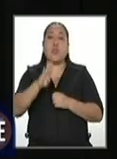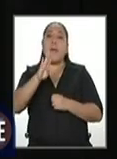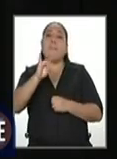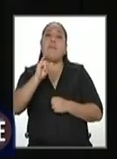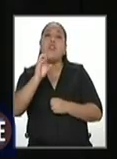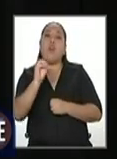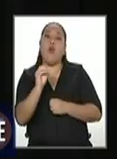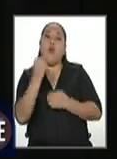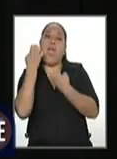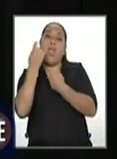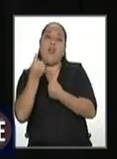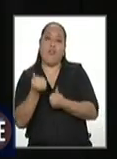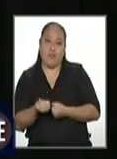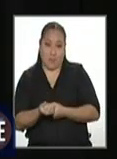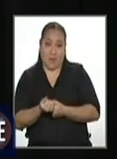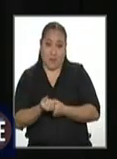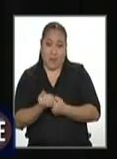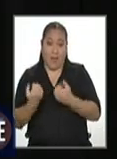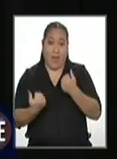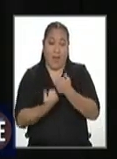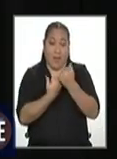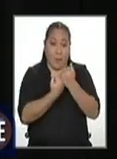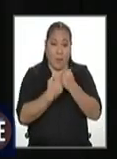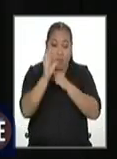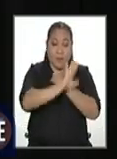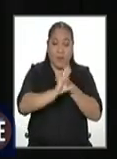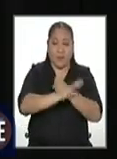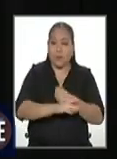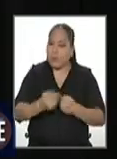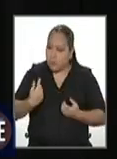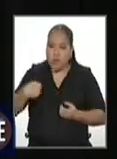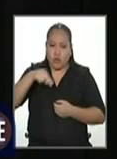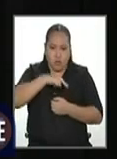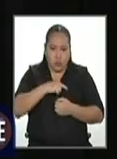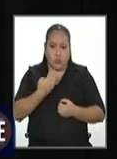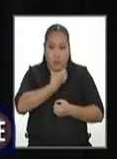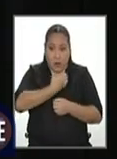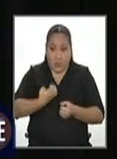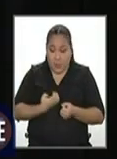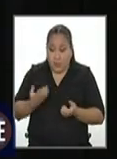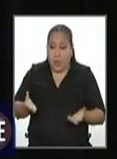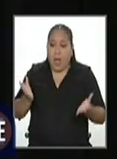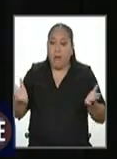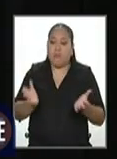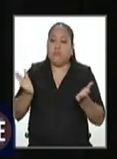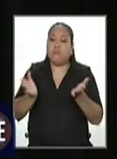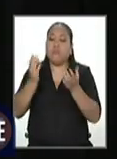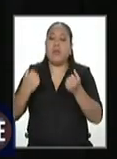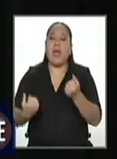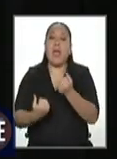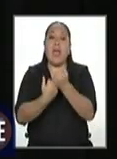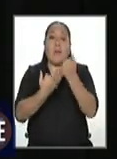gobierno apoyará a todos los emprendedores que quieran hacer negocios